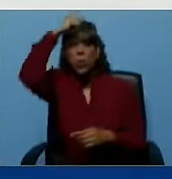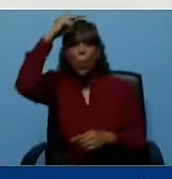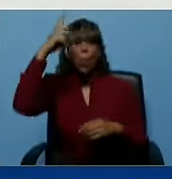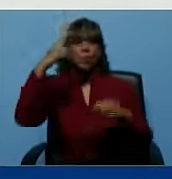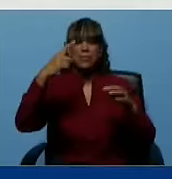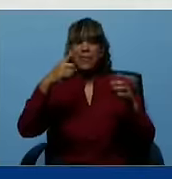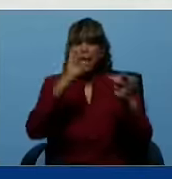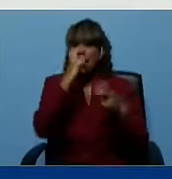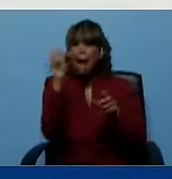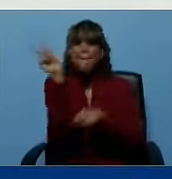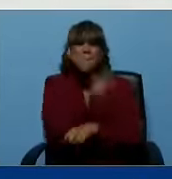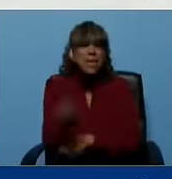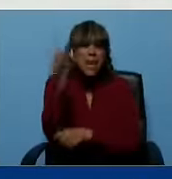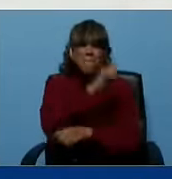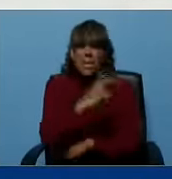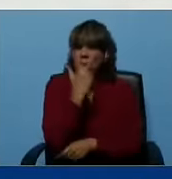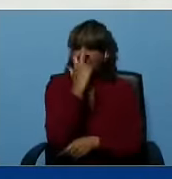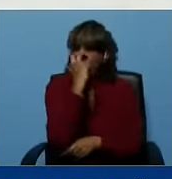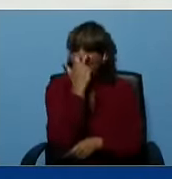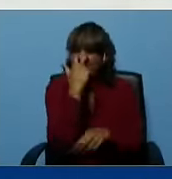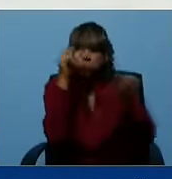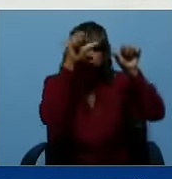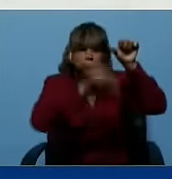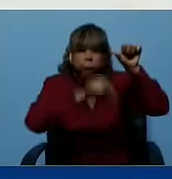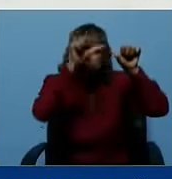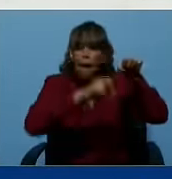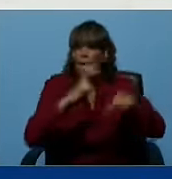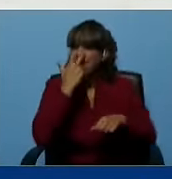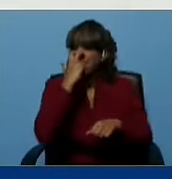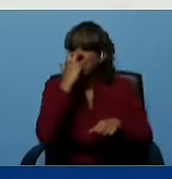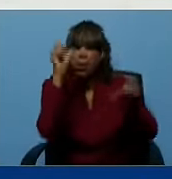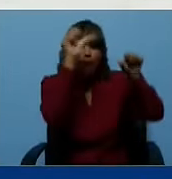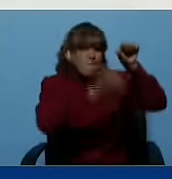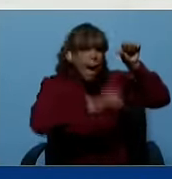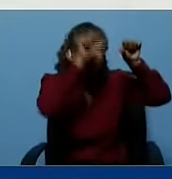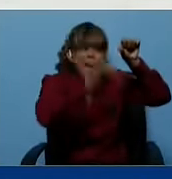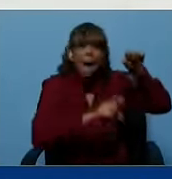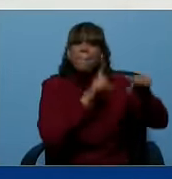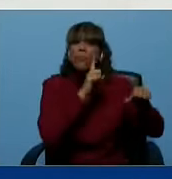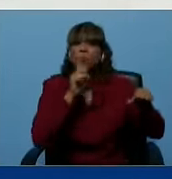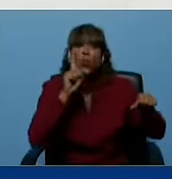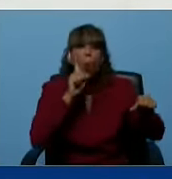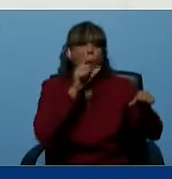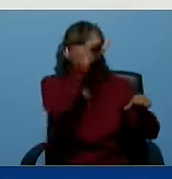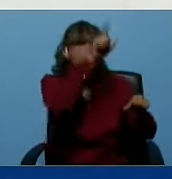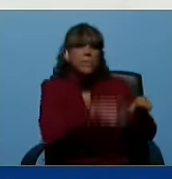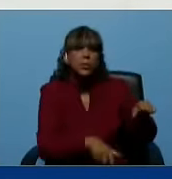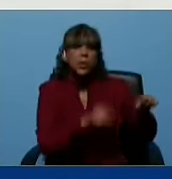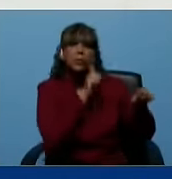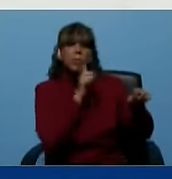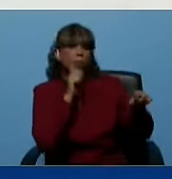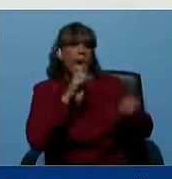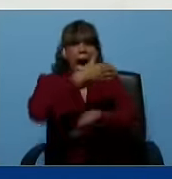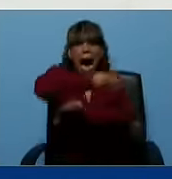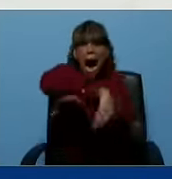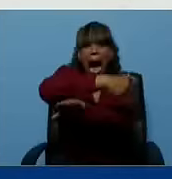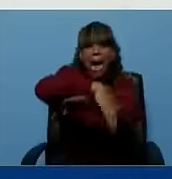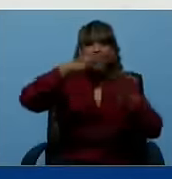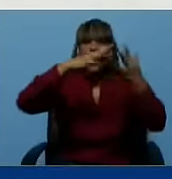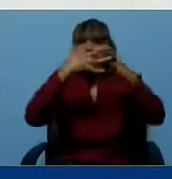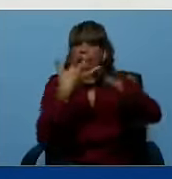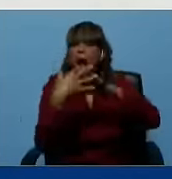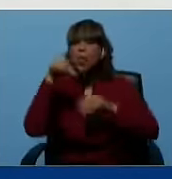meses. Y entonces en la labor de espionaje tienen el nombre, Pedro Pérez, calle tal, barrio